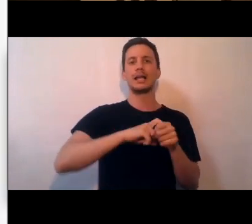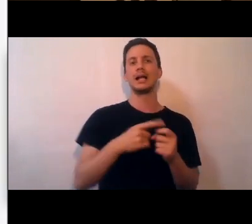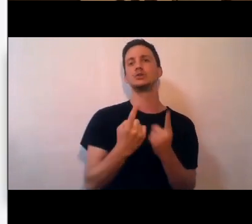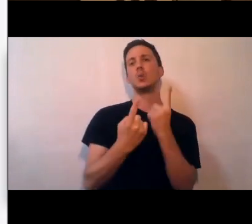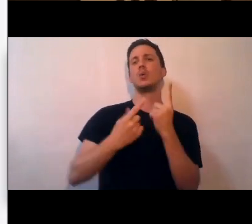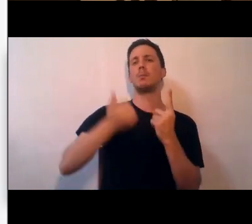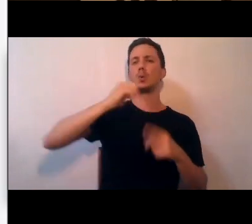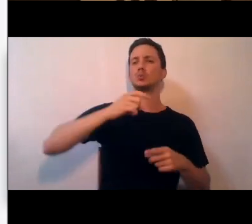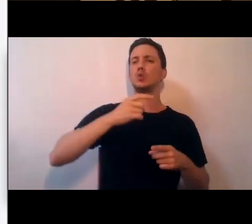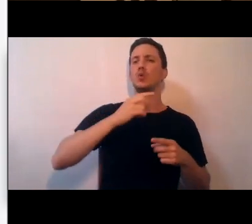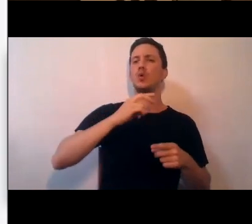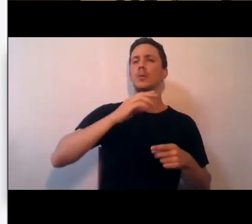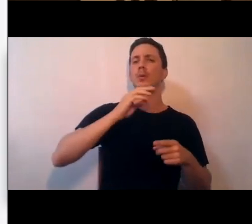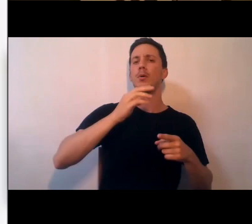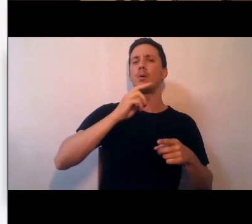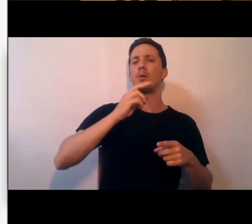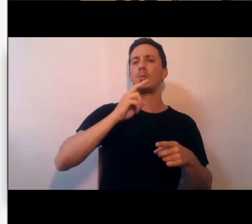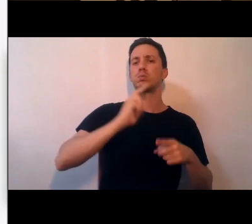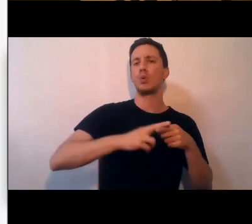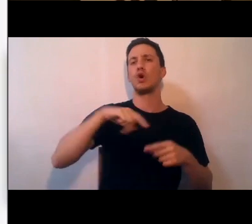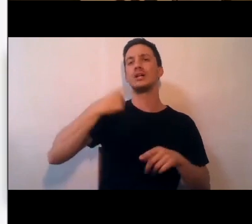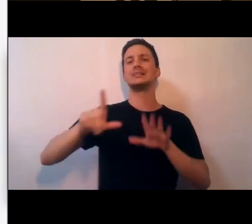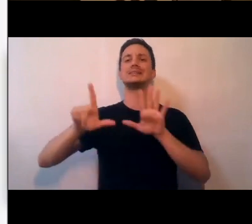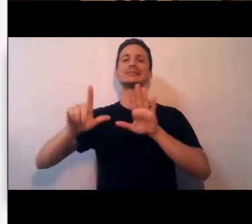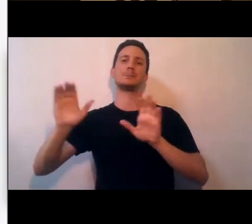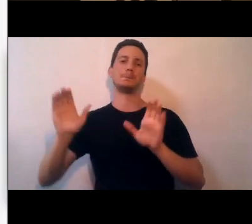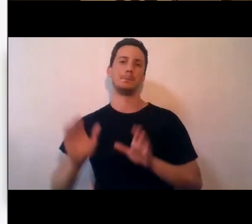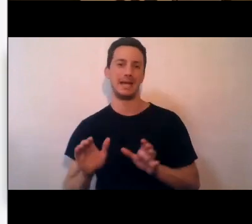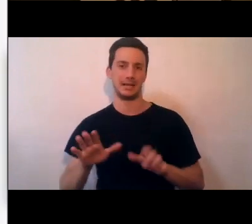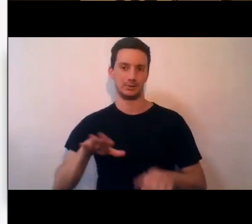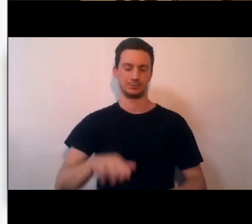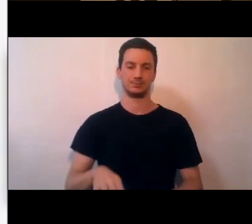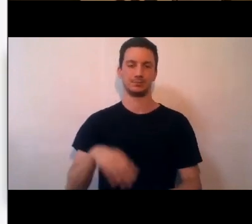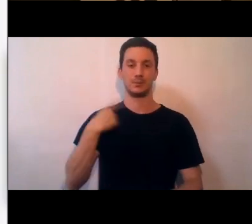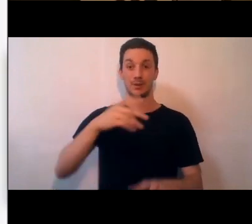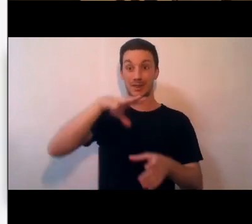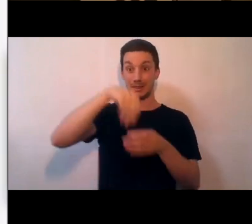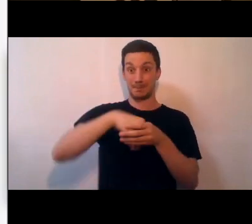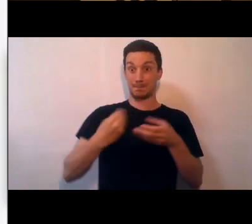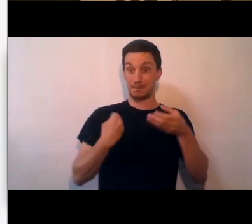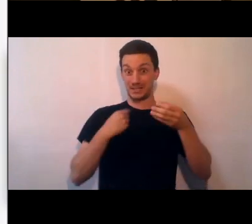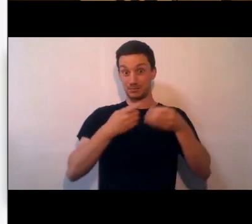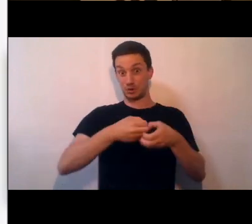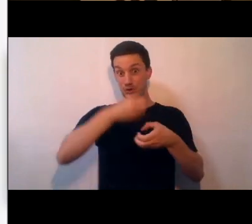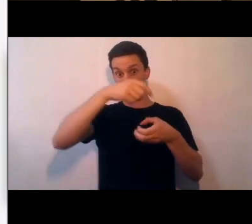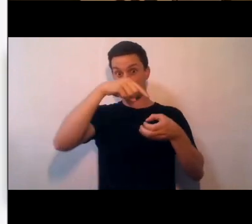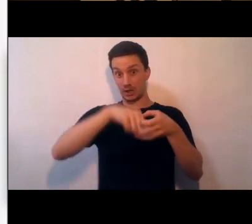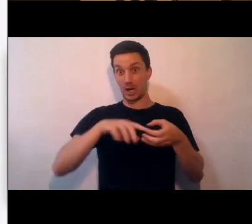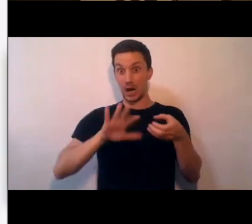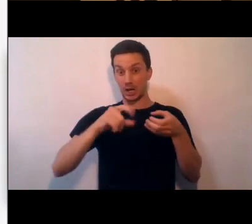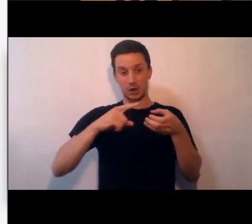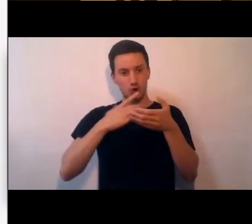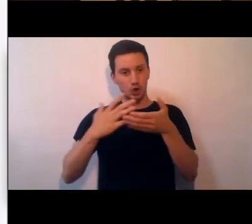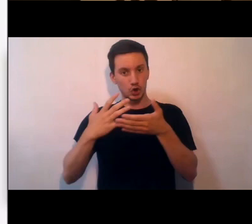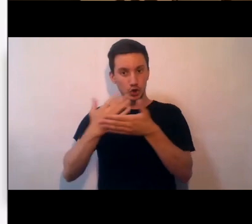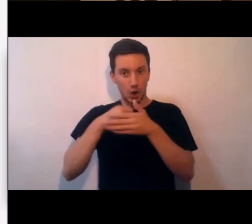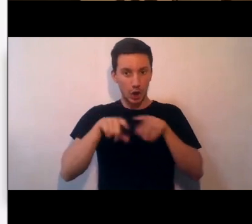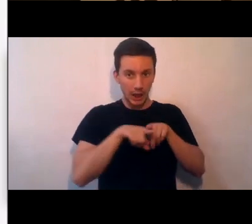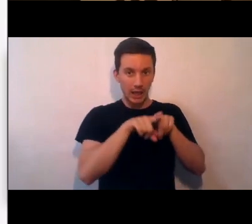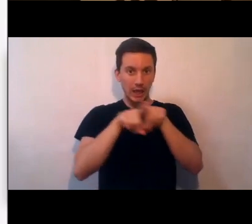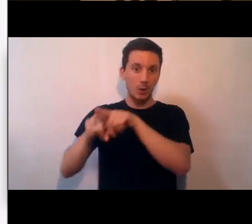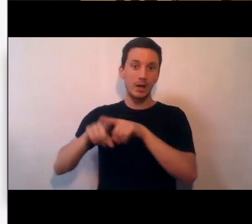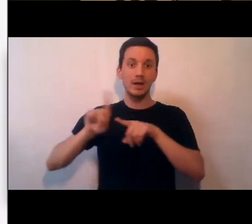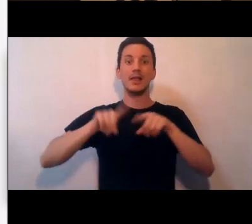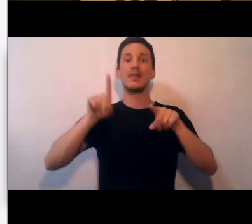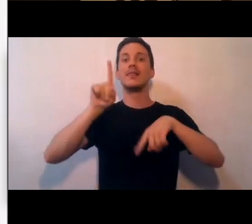menos potentes. Y luego dentro de un mismo corticoide tampoco son iguales, que entonces influye la